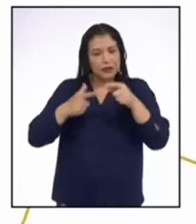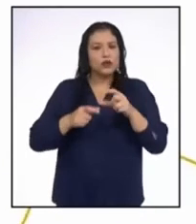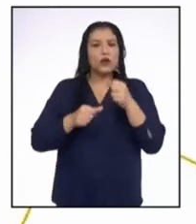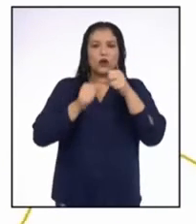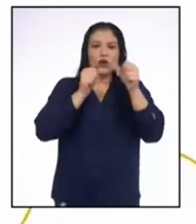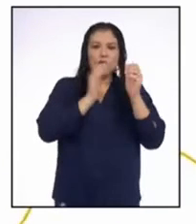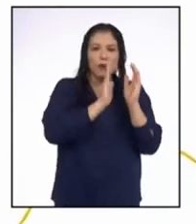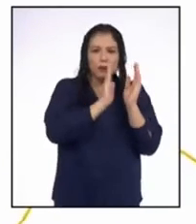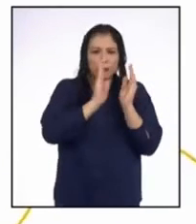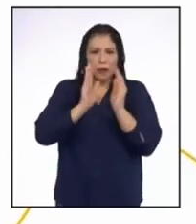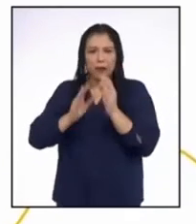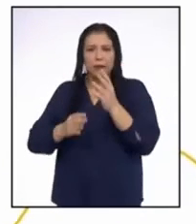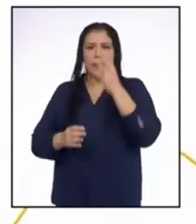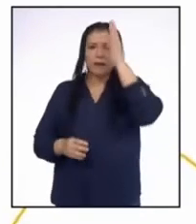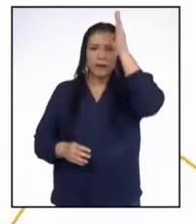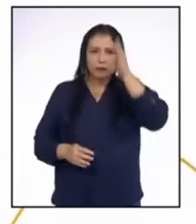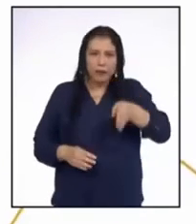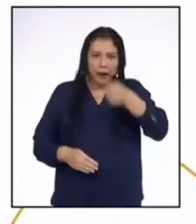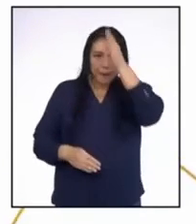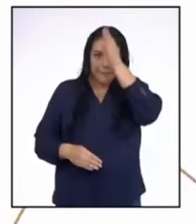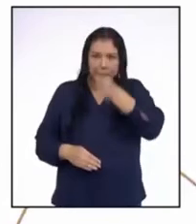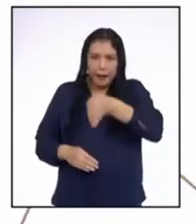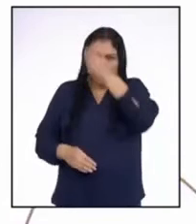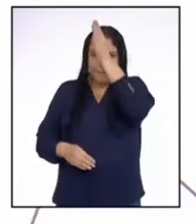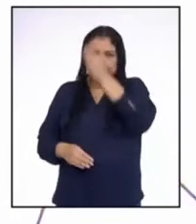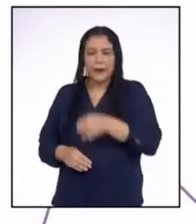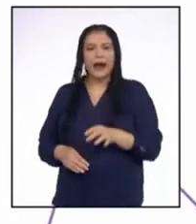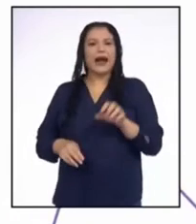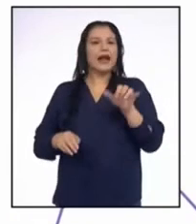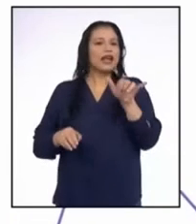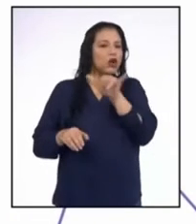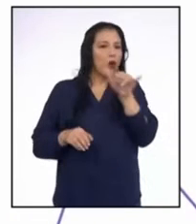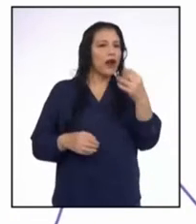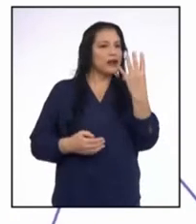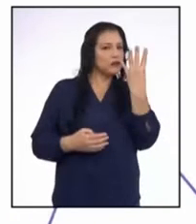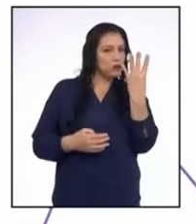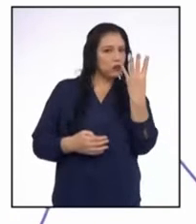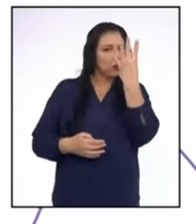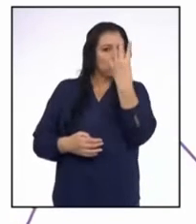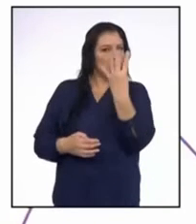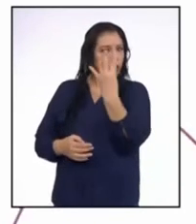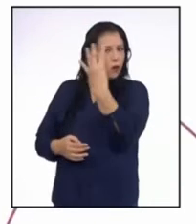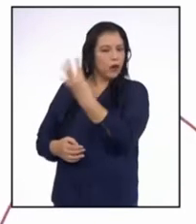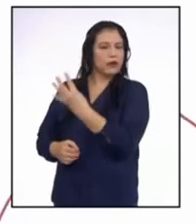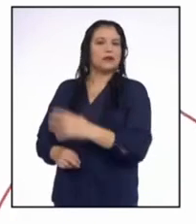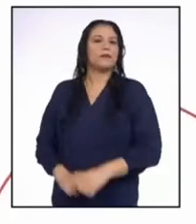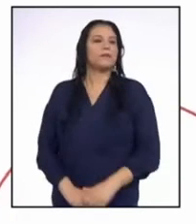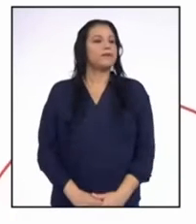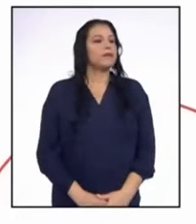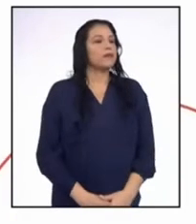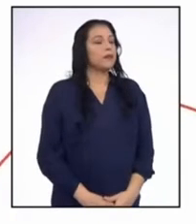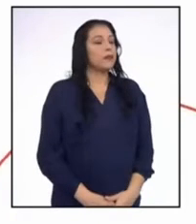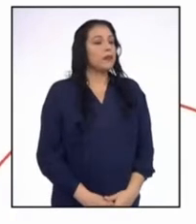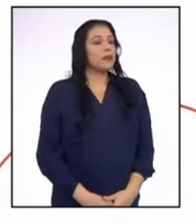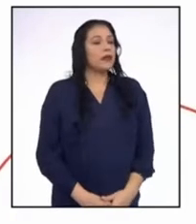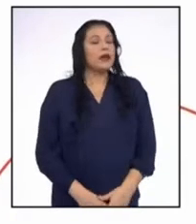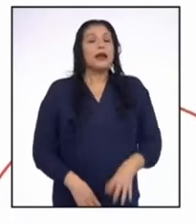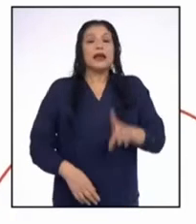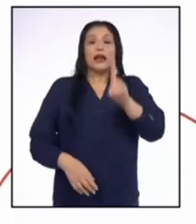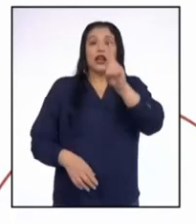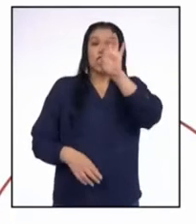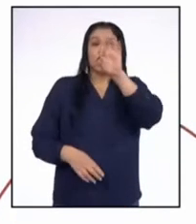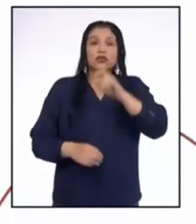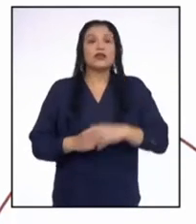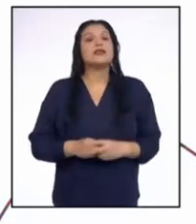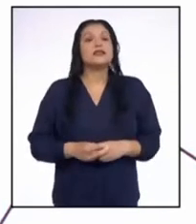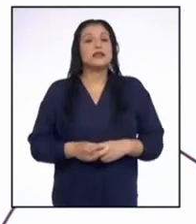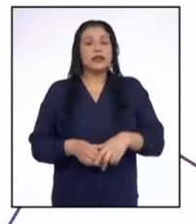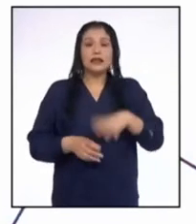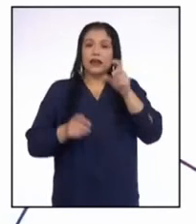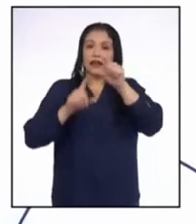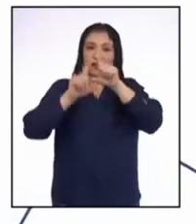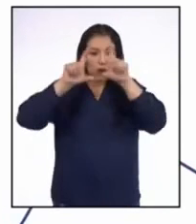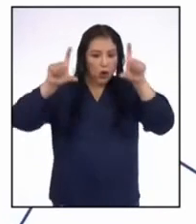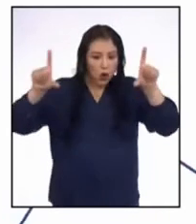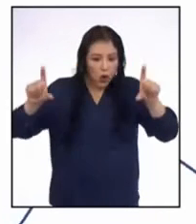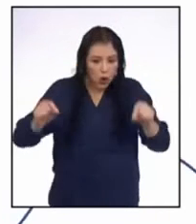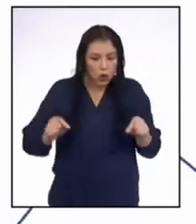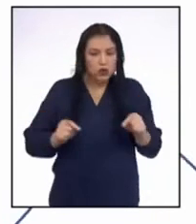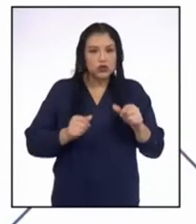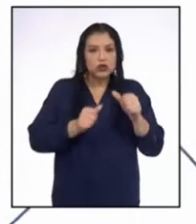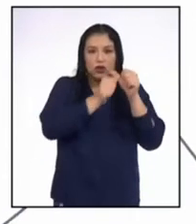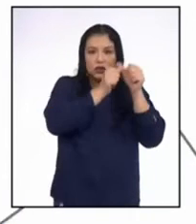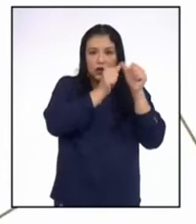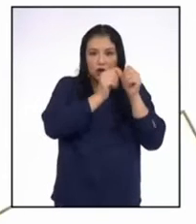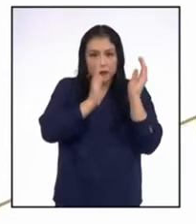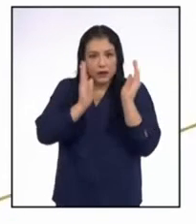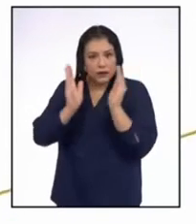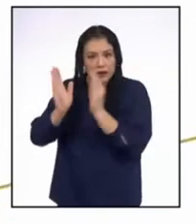ordenados en 4 partes porcentualmente iguales. Los deciles son los 9 valores que dividen al conjunto de datos